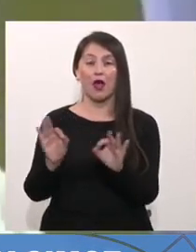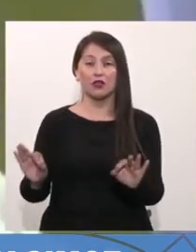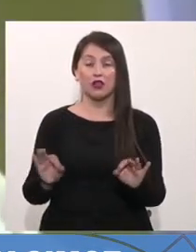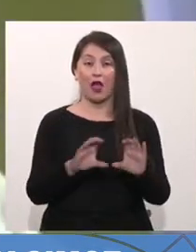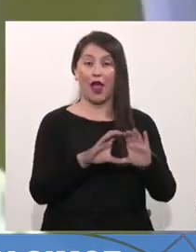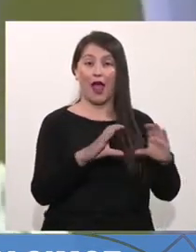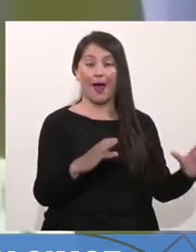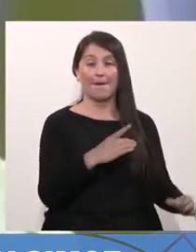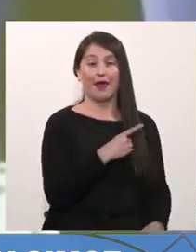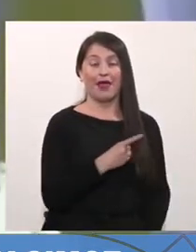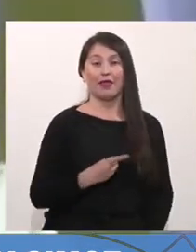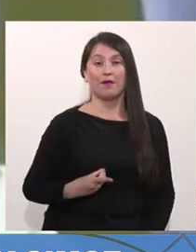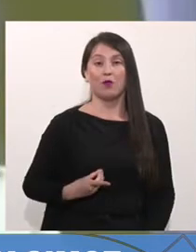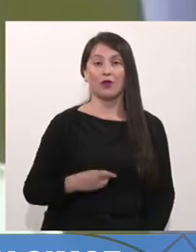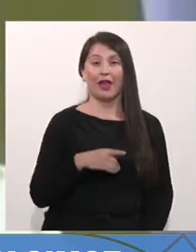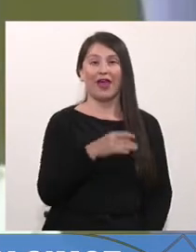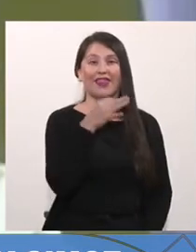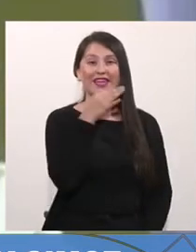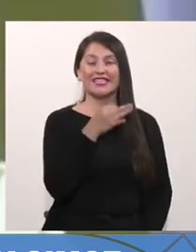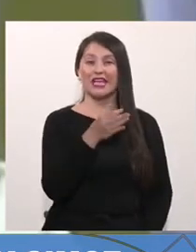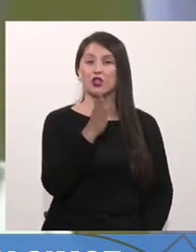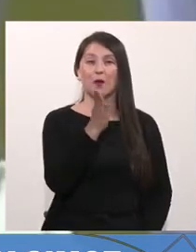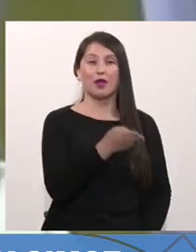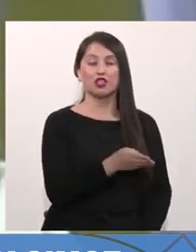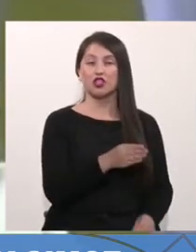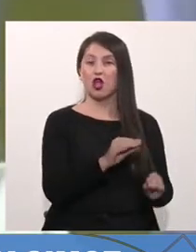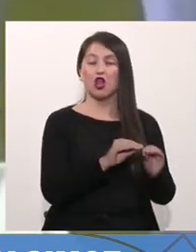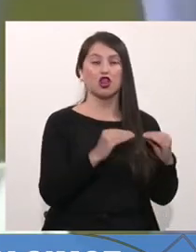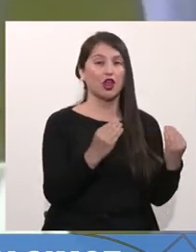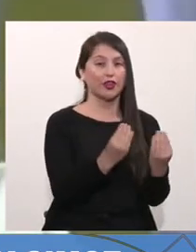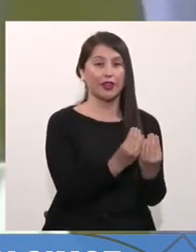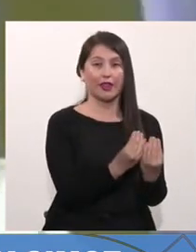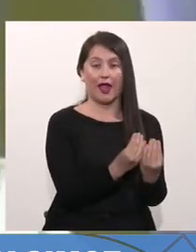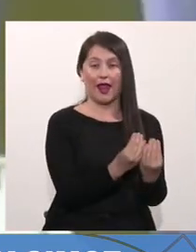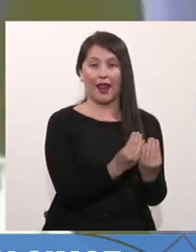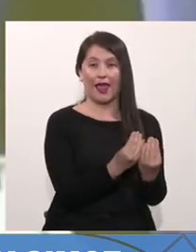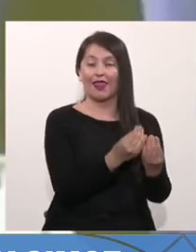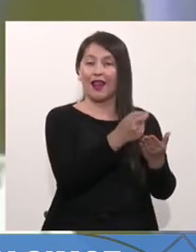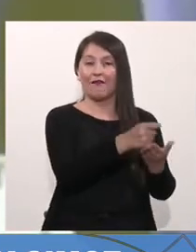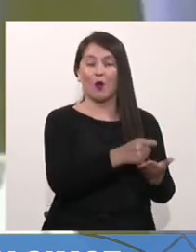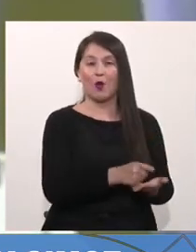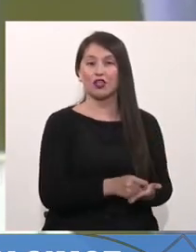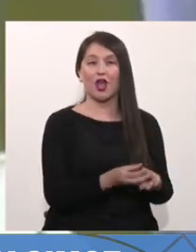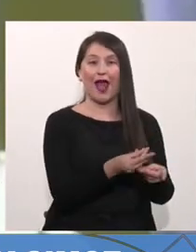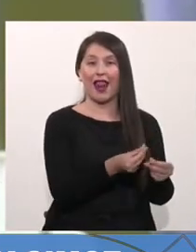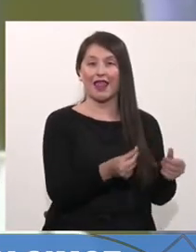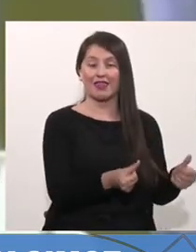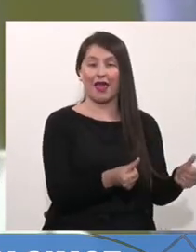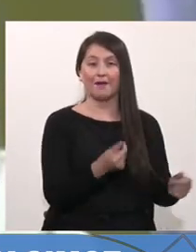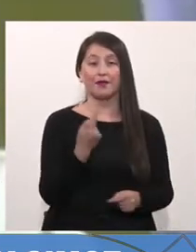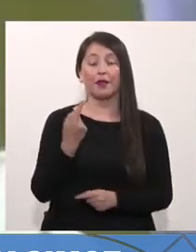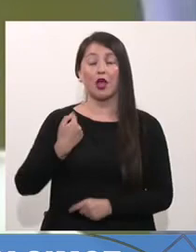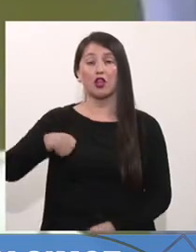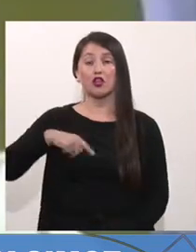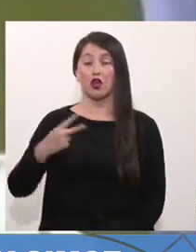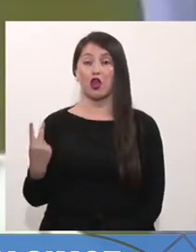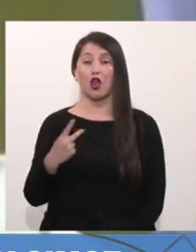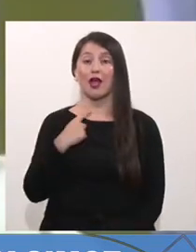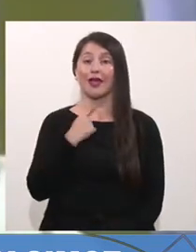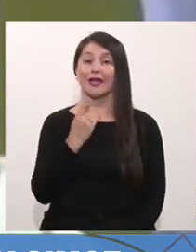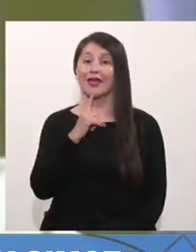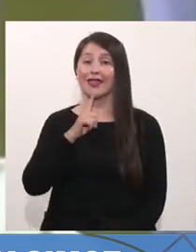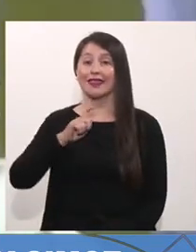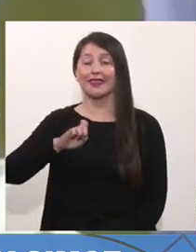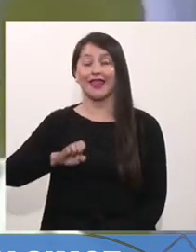en la Cámara decía relación con la suspensión total del sistema de medición de la calidad de la educación. La indicación que hemos presentado junto con el senador Jaime Quintana y